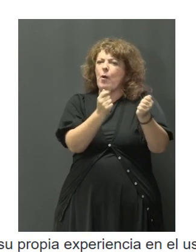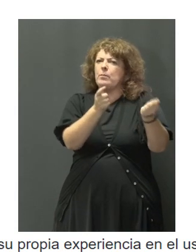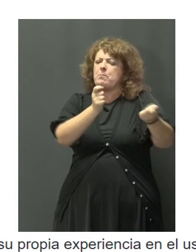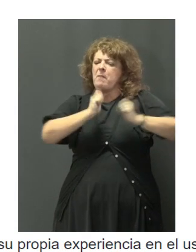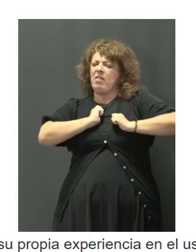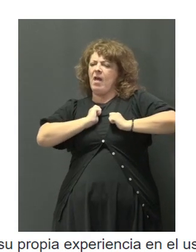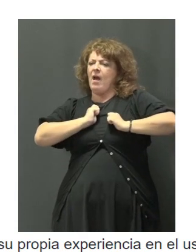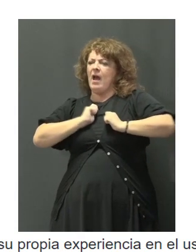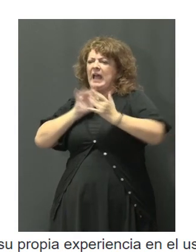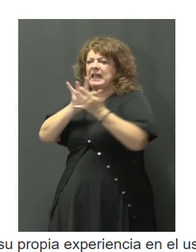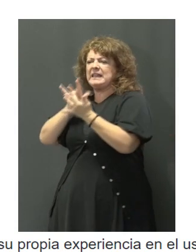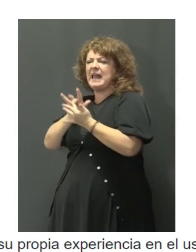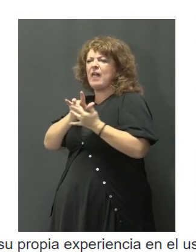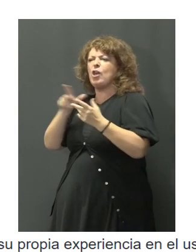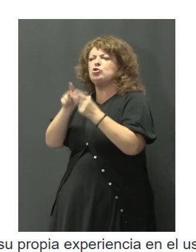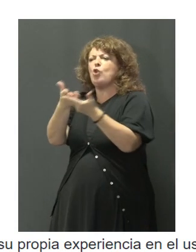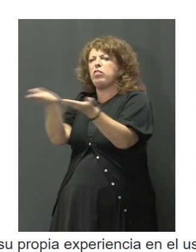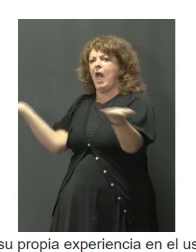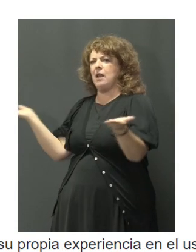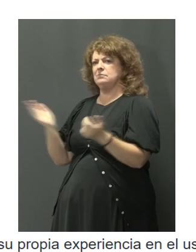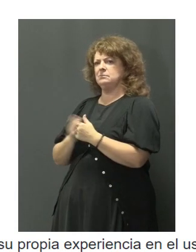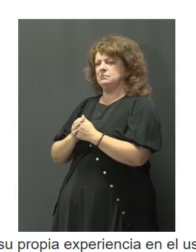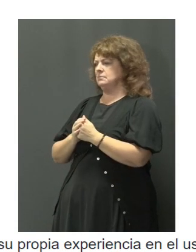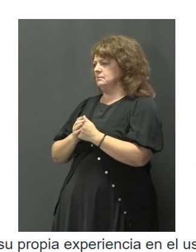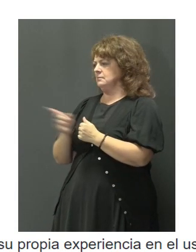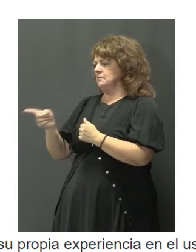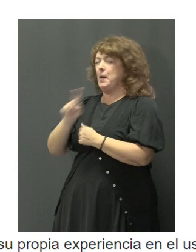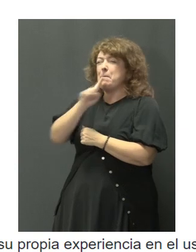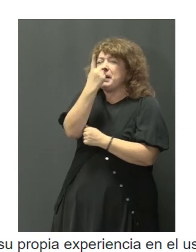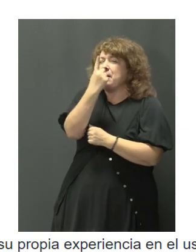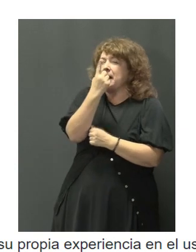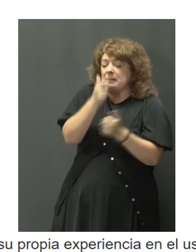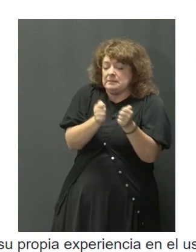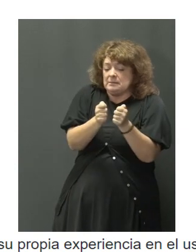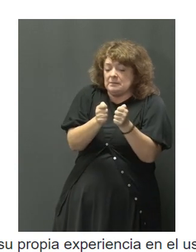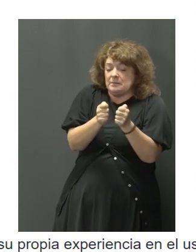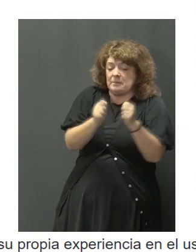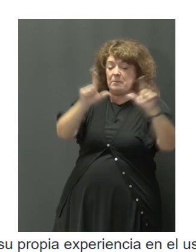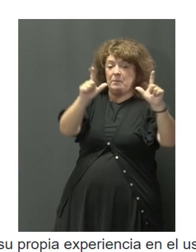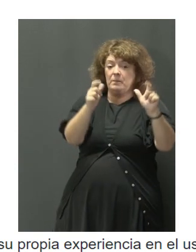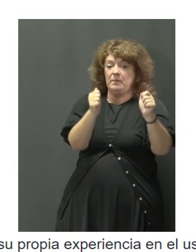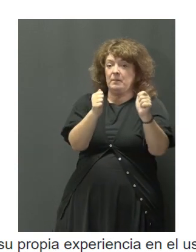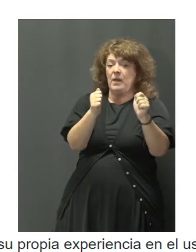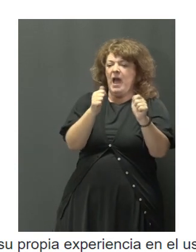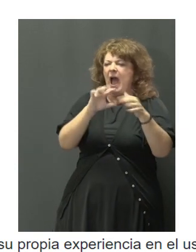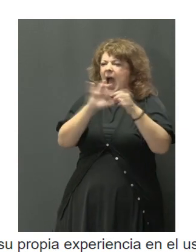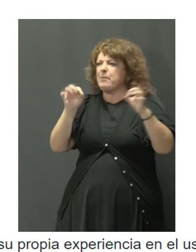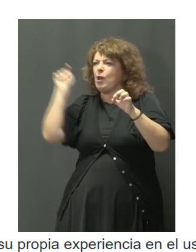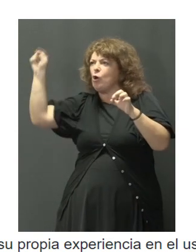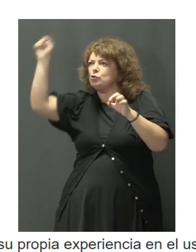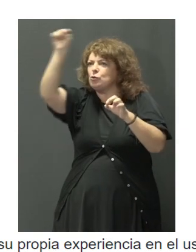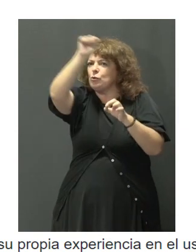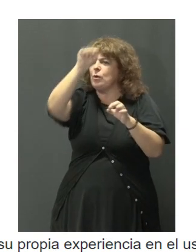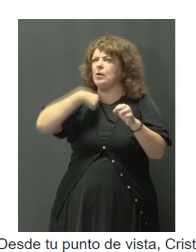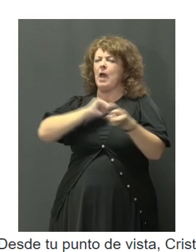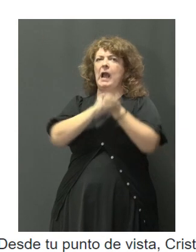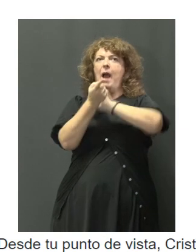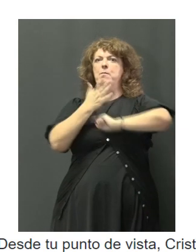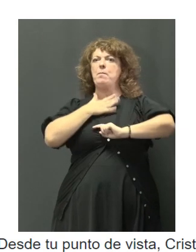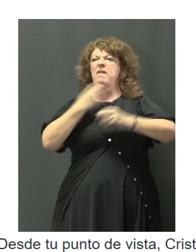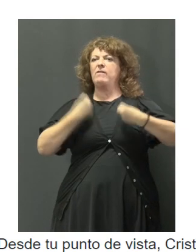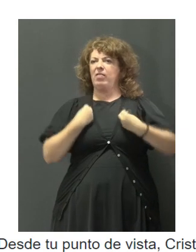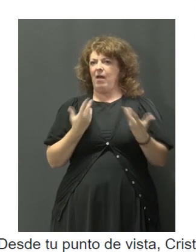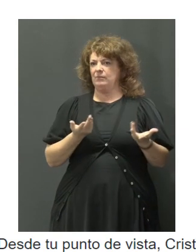la interacción social? ¿Cuál fue el primer videojuego al que jugaste con amigos y que cambió tu